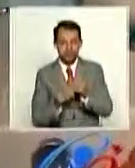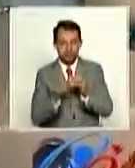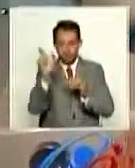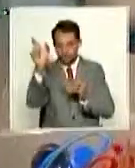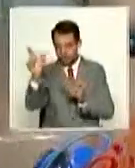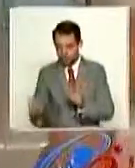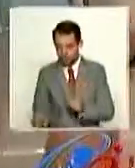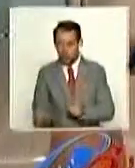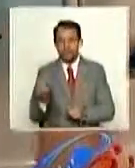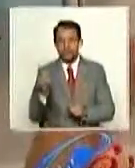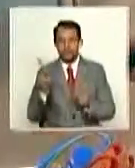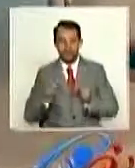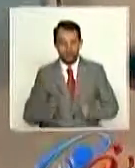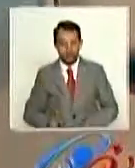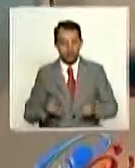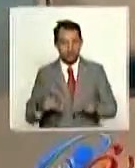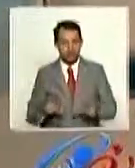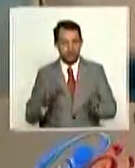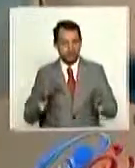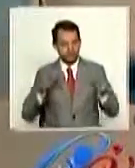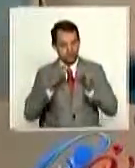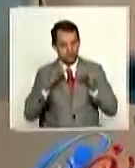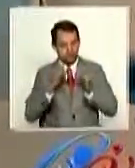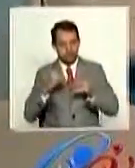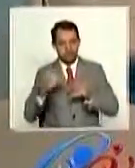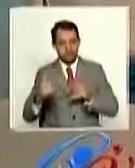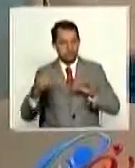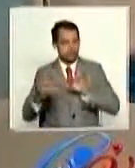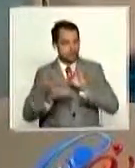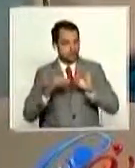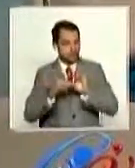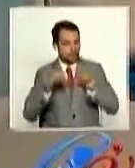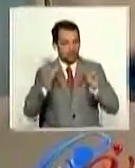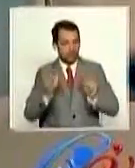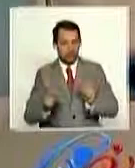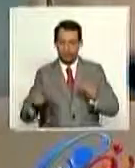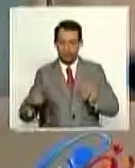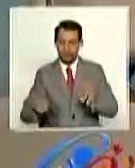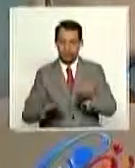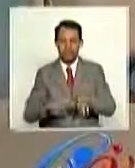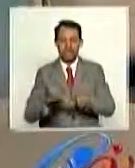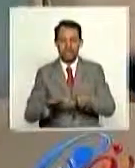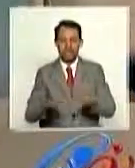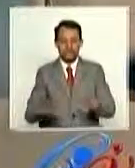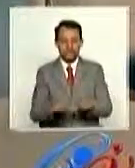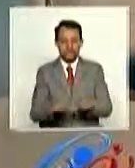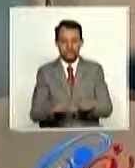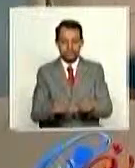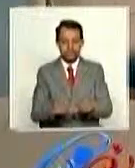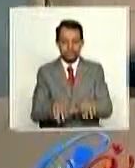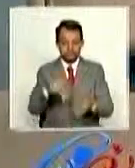eso. Una manito acá y la otra allá. Perfecto. Un poquito los pies, don Abelardo. Junte los pies.